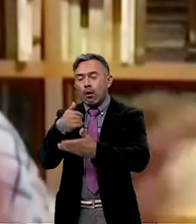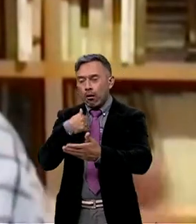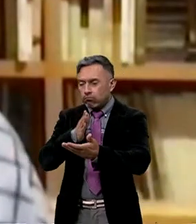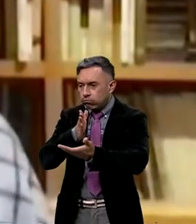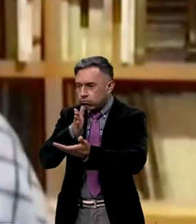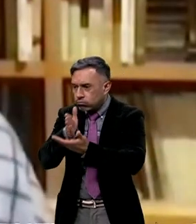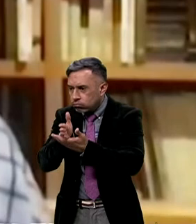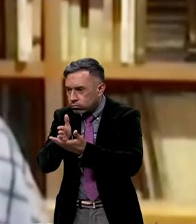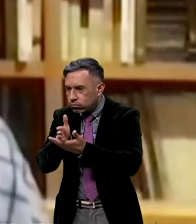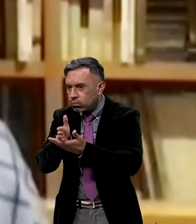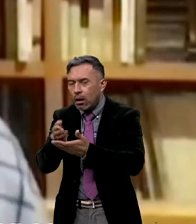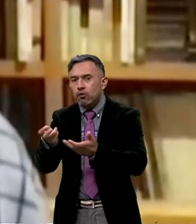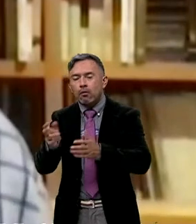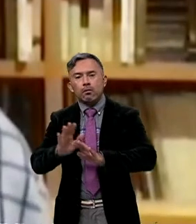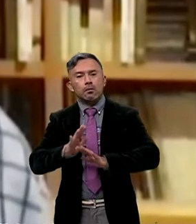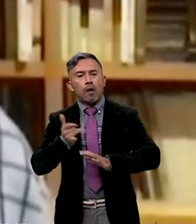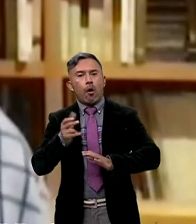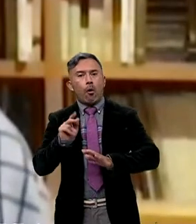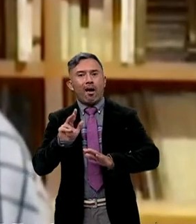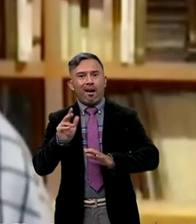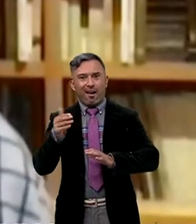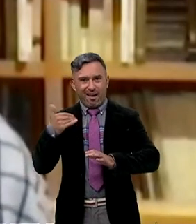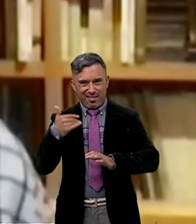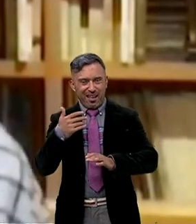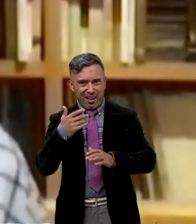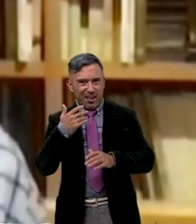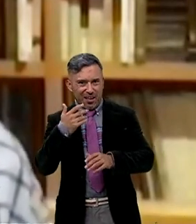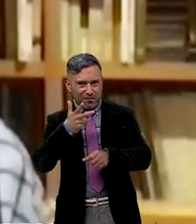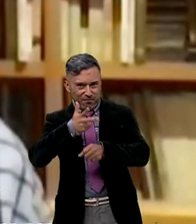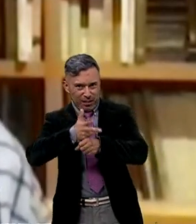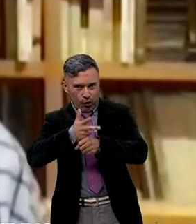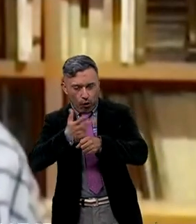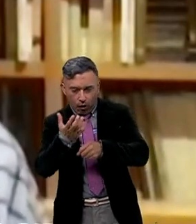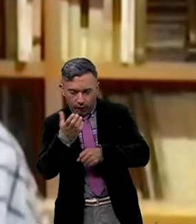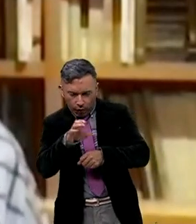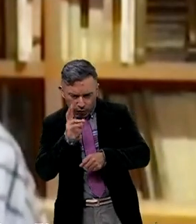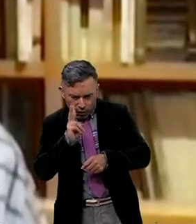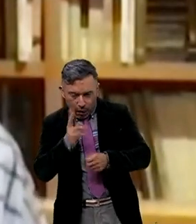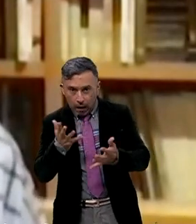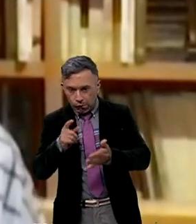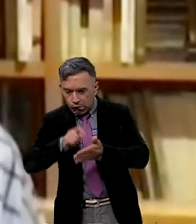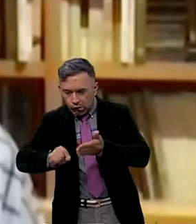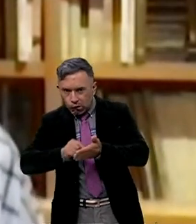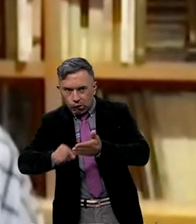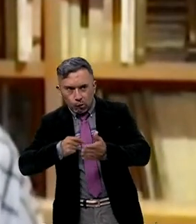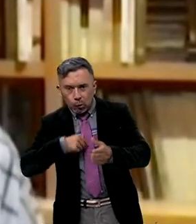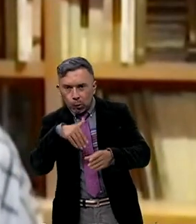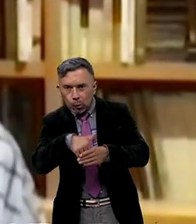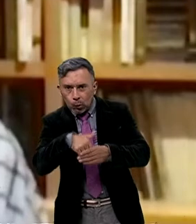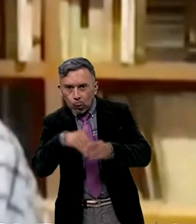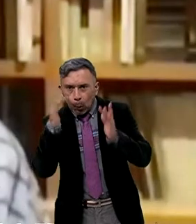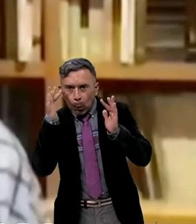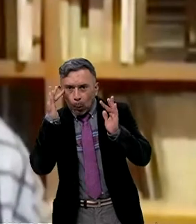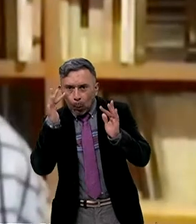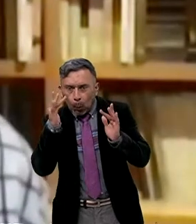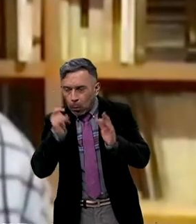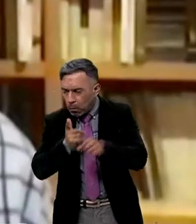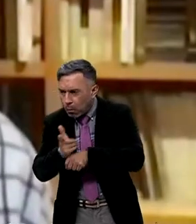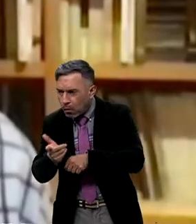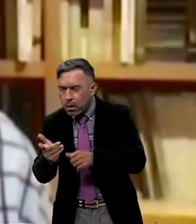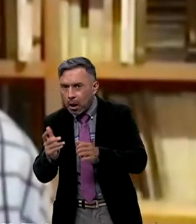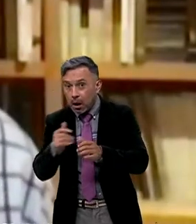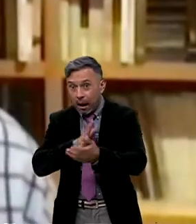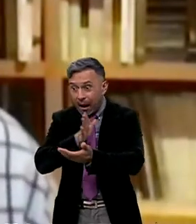haciendo la práctica que se aprecia en el vídeo pero lo que se hizo es